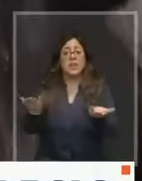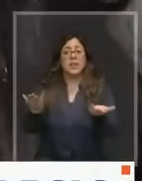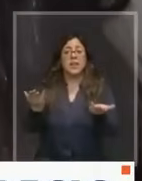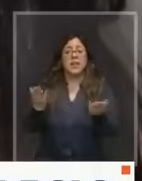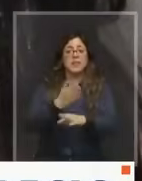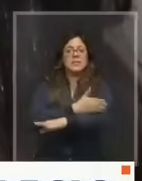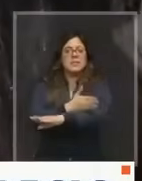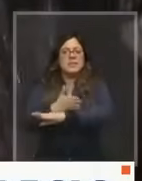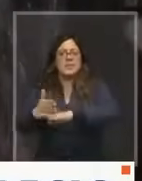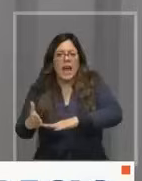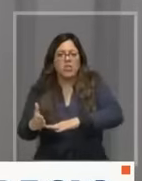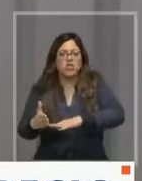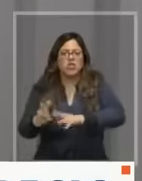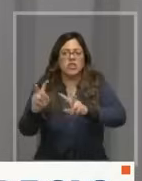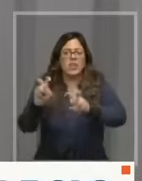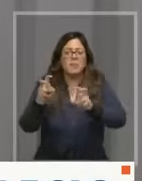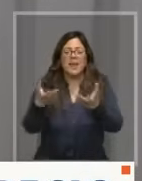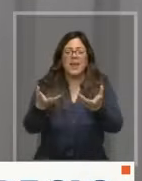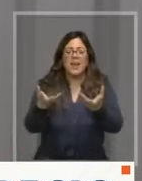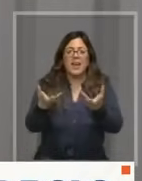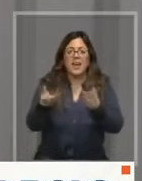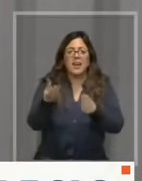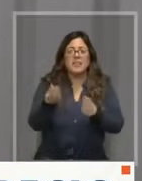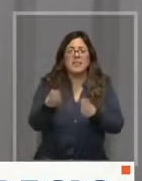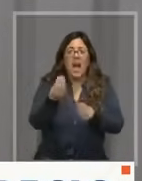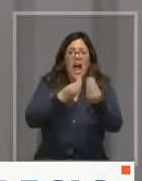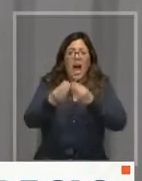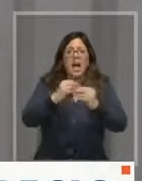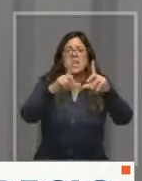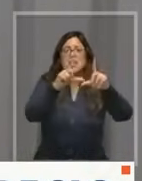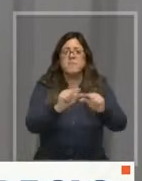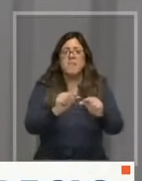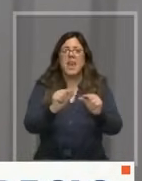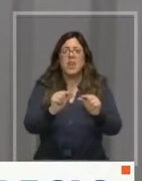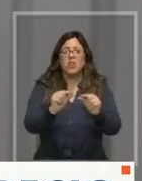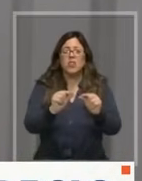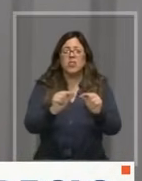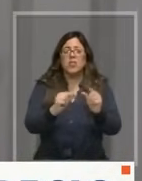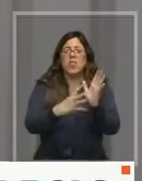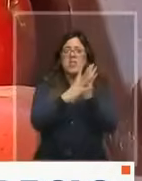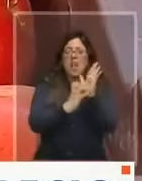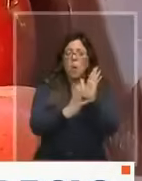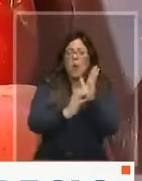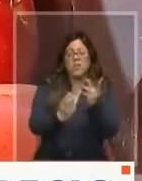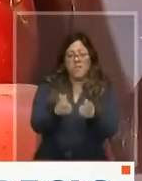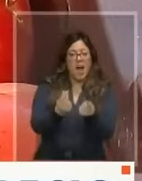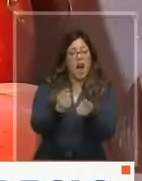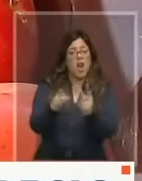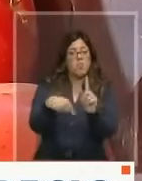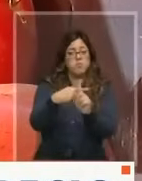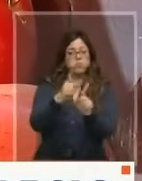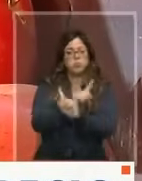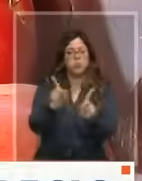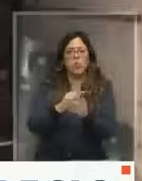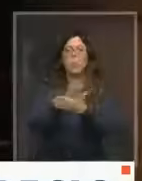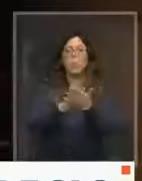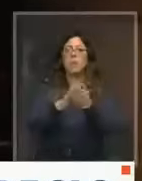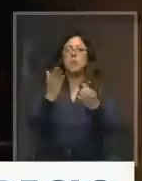en la temporada. Este lapso nos va a llegar con menos oferta y por ende los precios no van a ser muy buenos. Por ejemplo, el